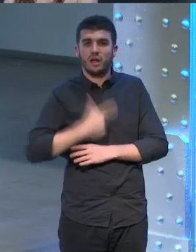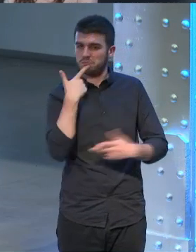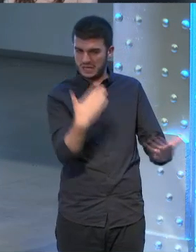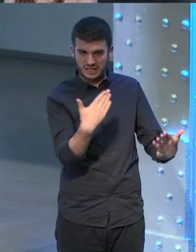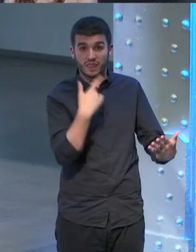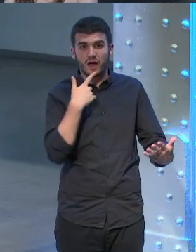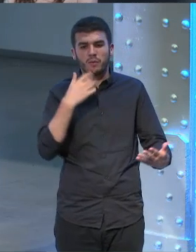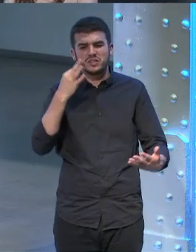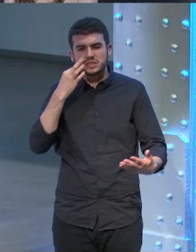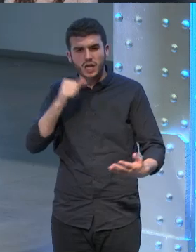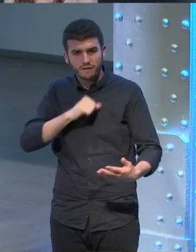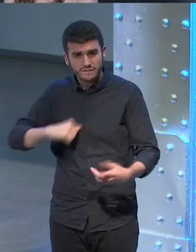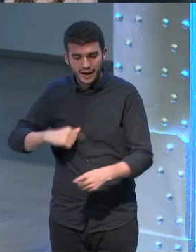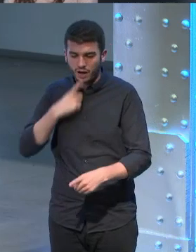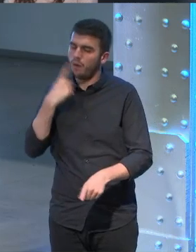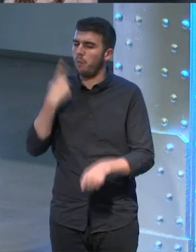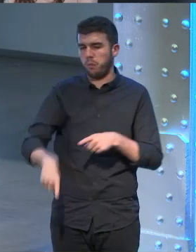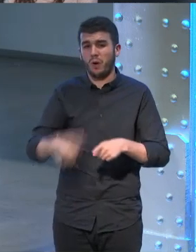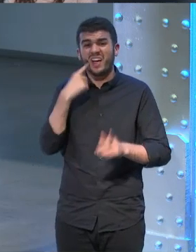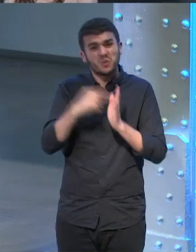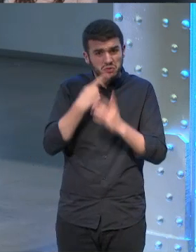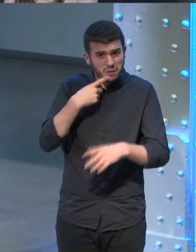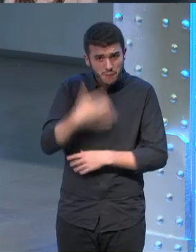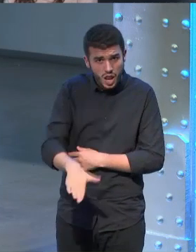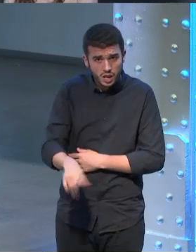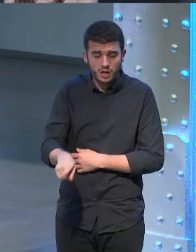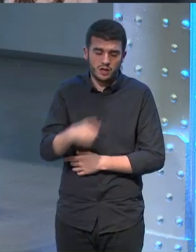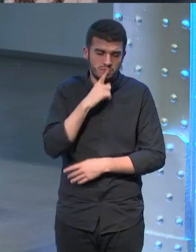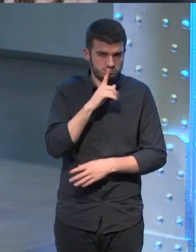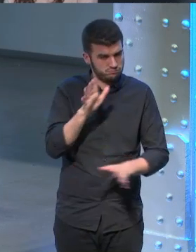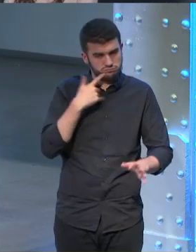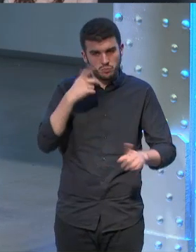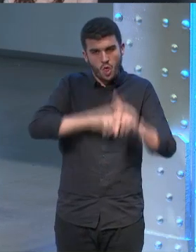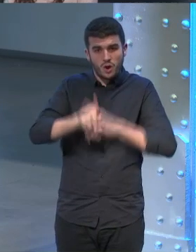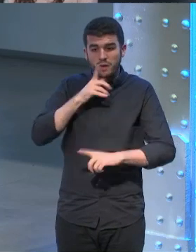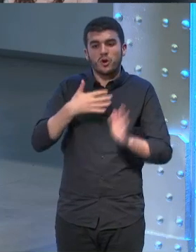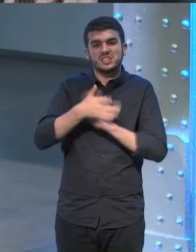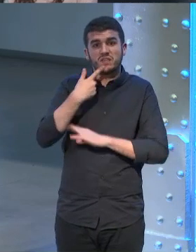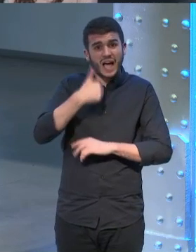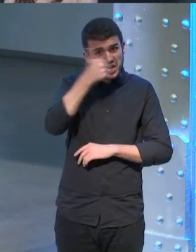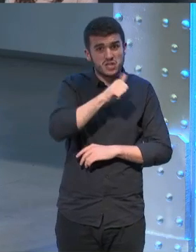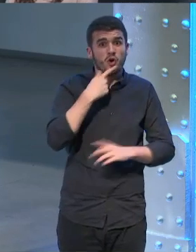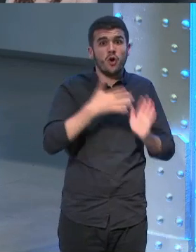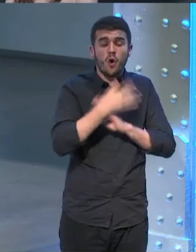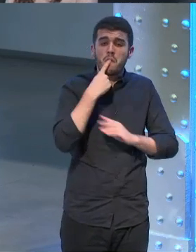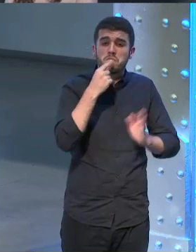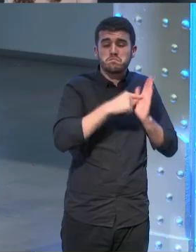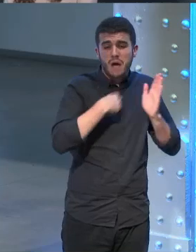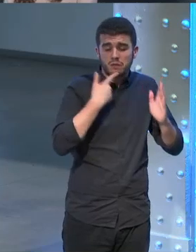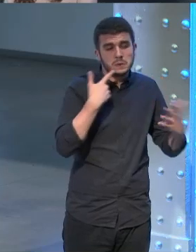vaga y encima no tiene buenas notas. Si la niña tiene buenas notas es porque trabaja muchísimo. Si el niño tiene buenas